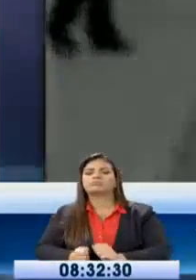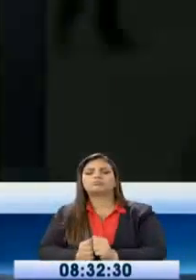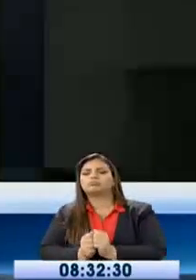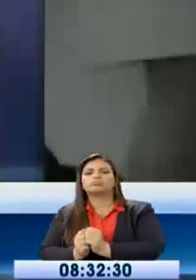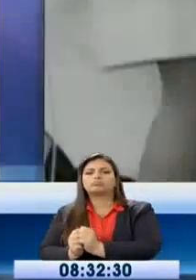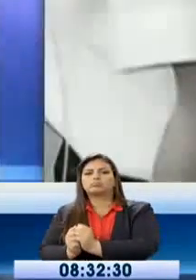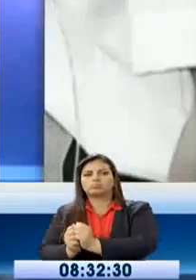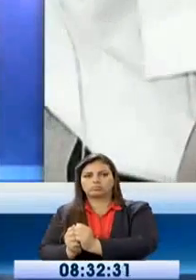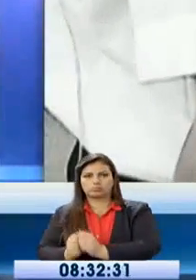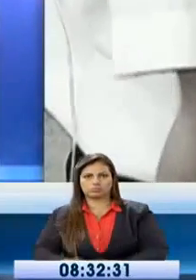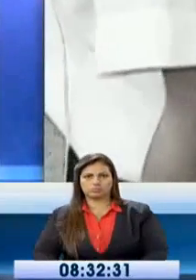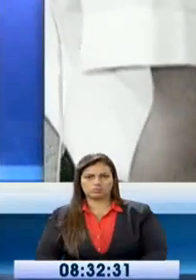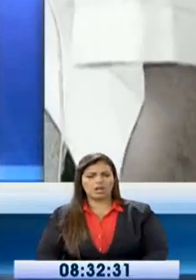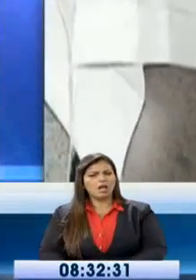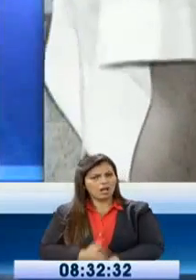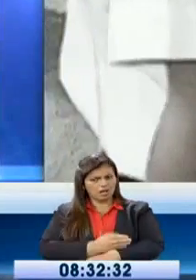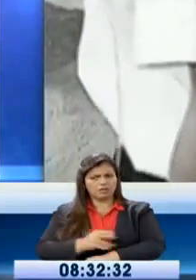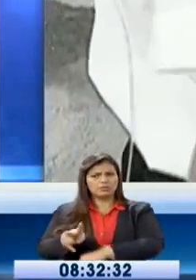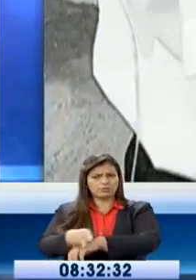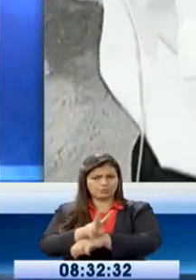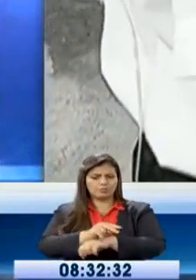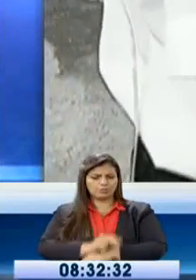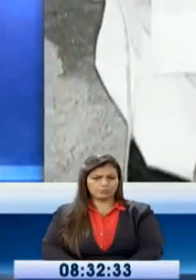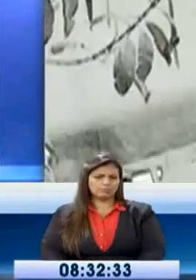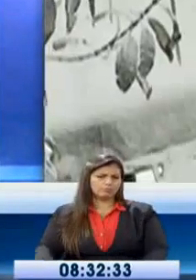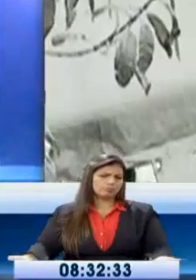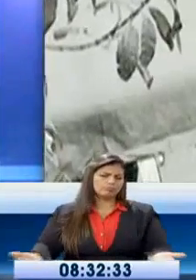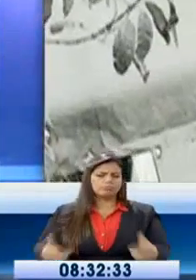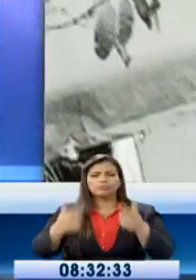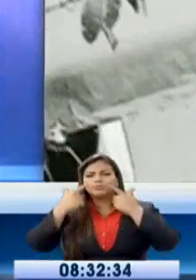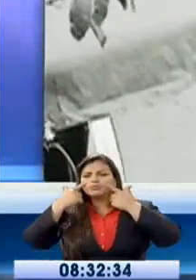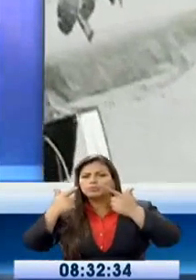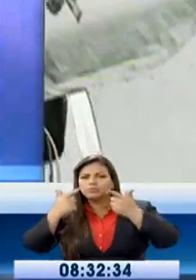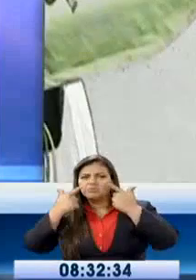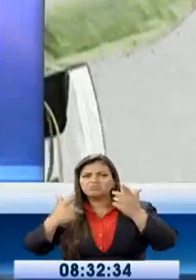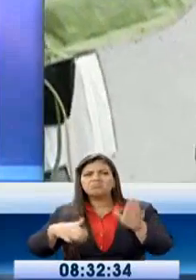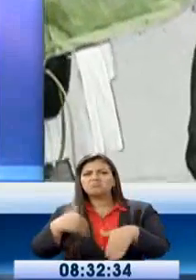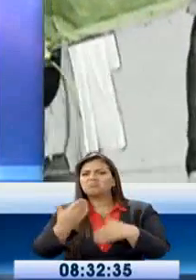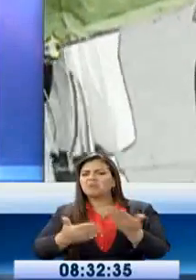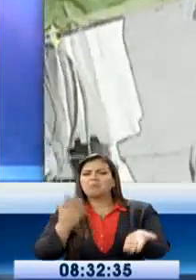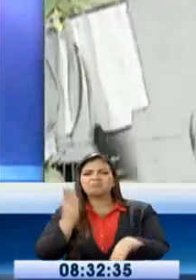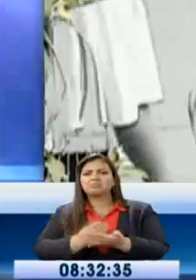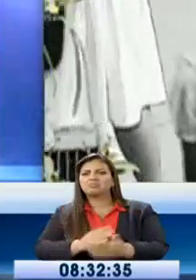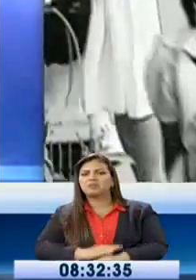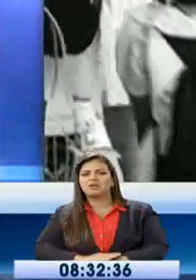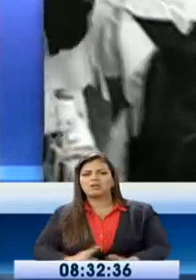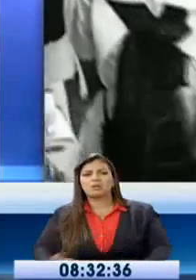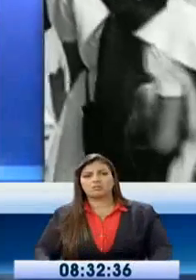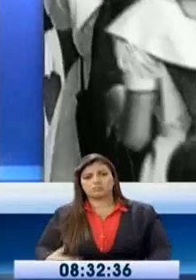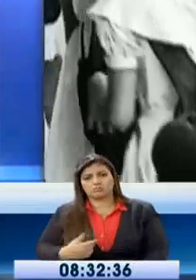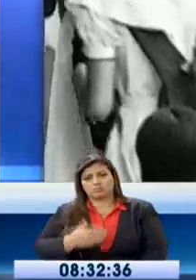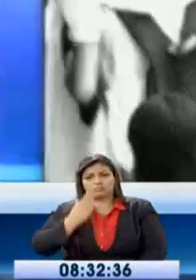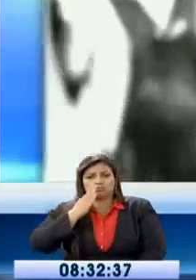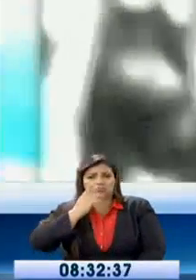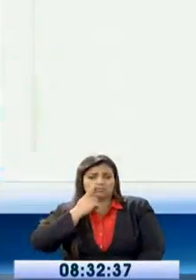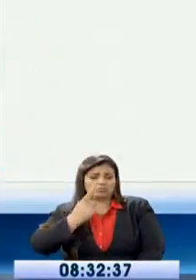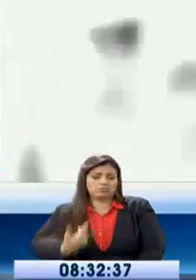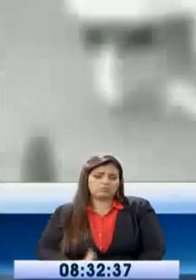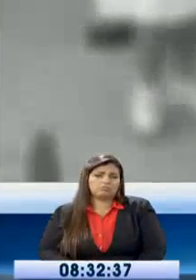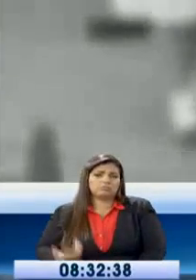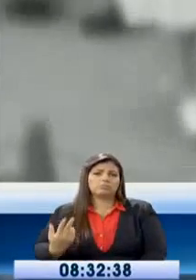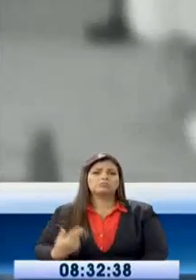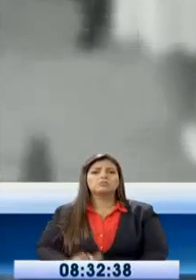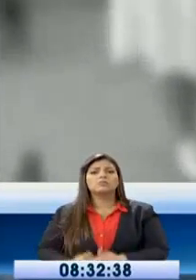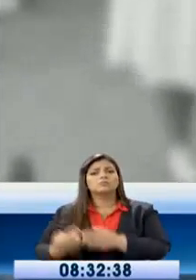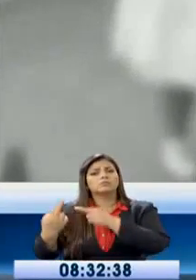pues. Y ya, pues como padres tenemos que venir a ver a nuestros hijos y a dejarlos, pues, por seguridad.